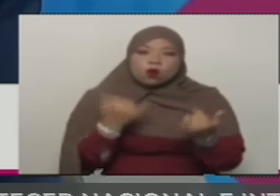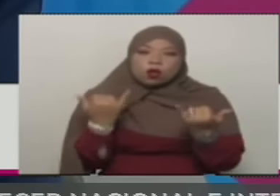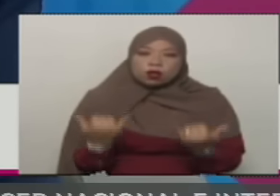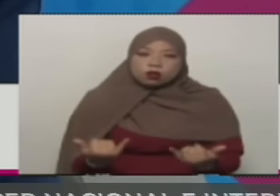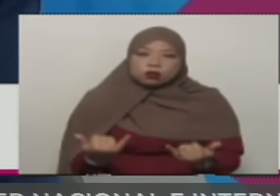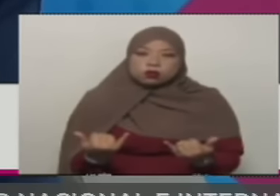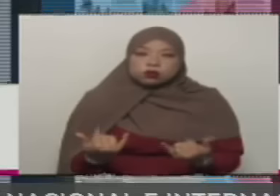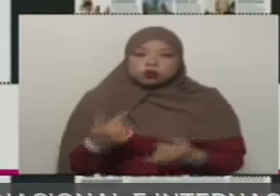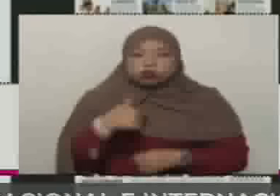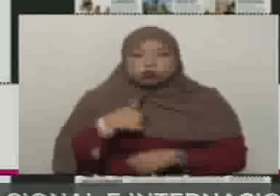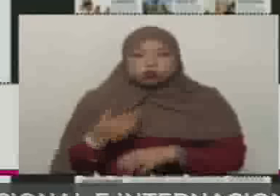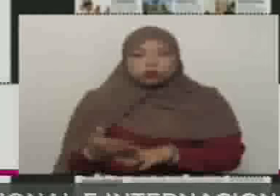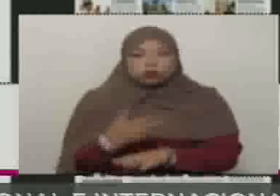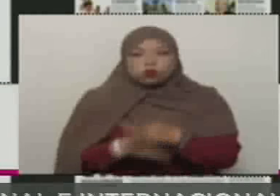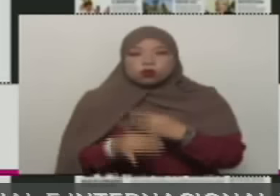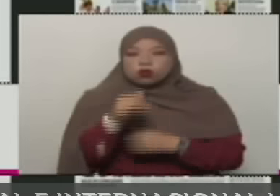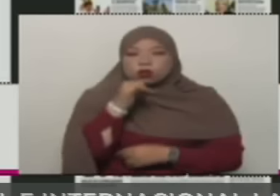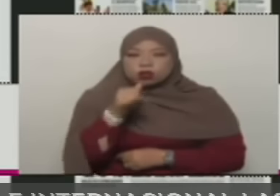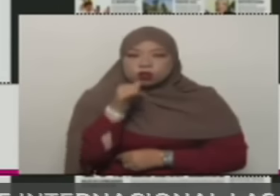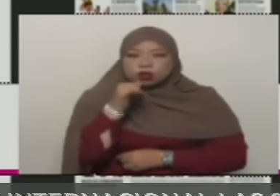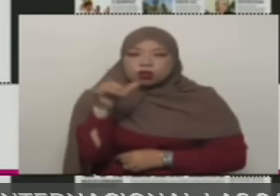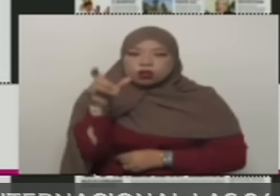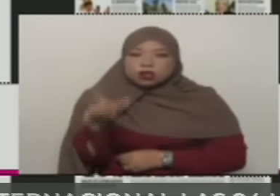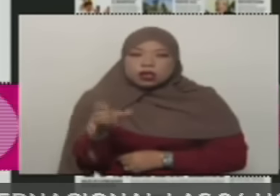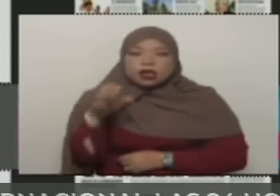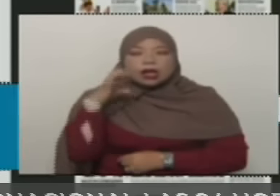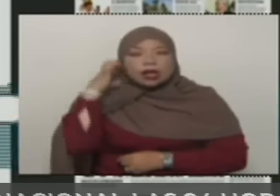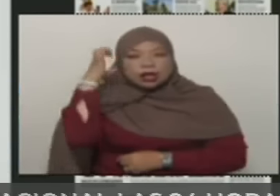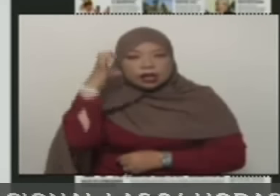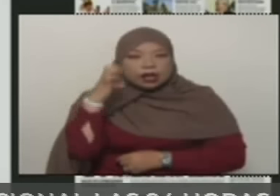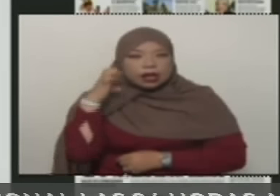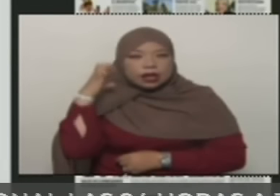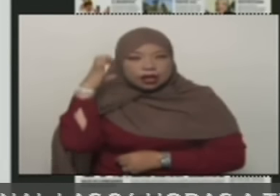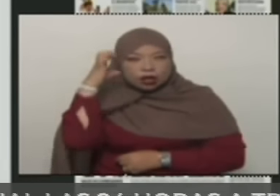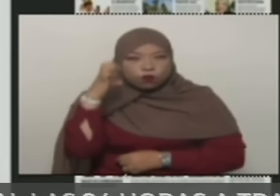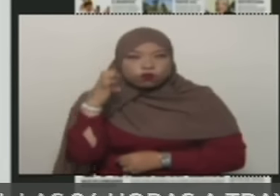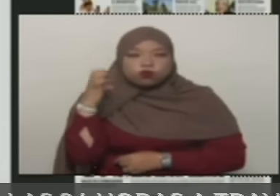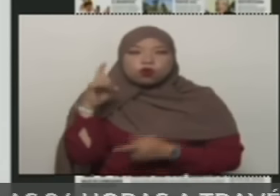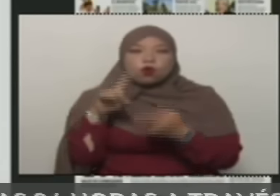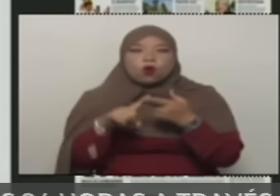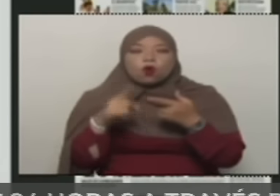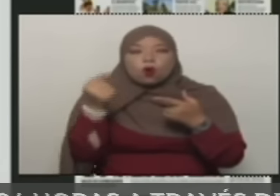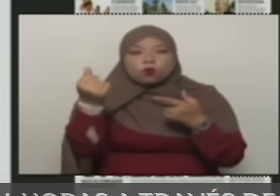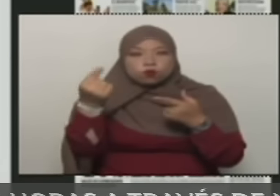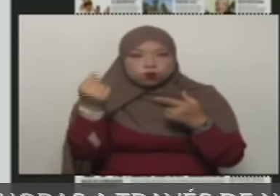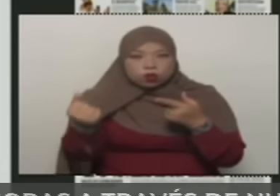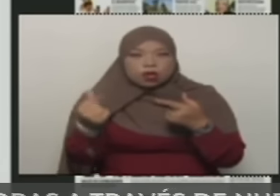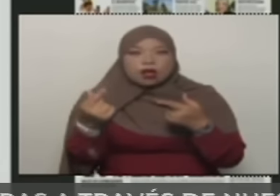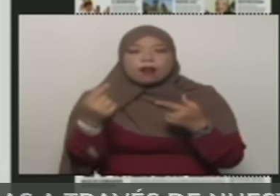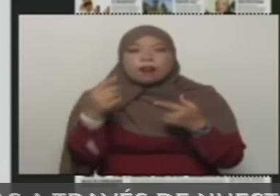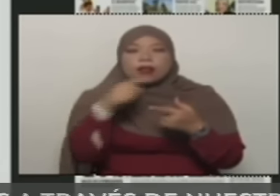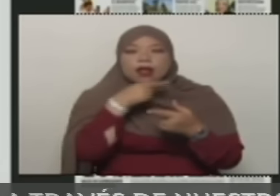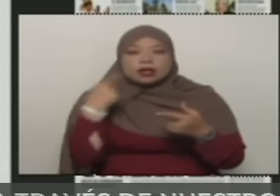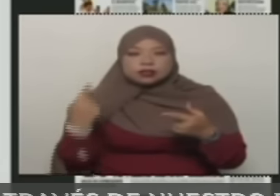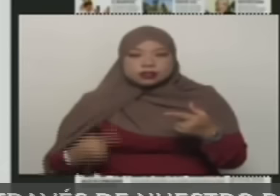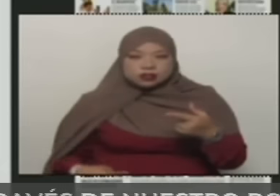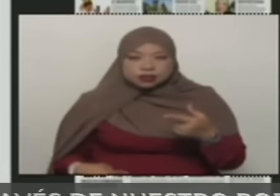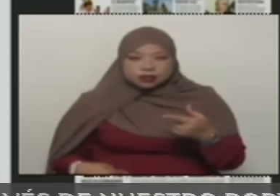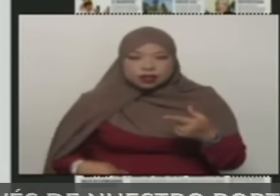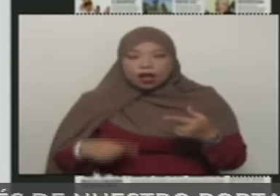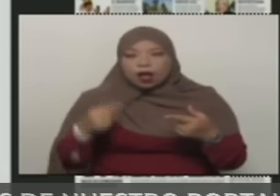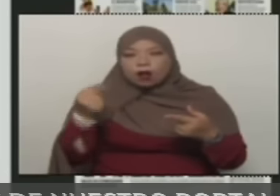El yuan aventaja al euro y se convierte en la segunda moneda más usada a nivel